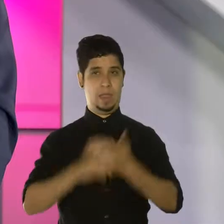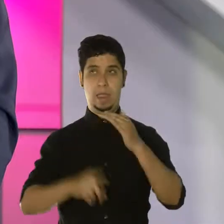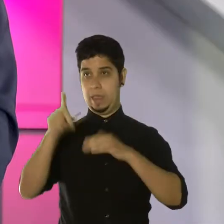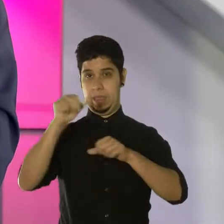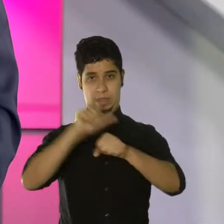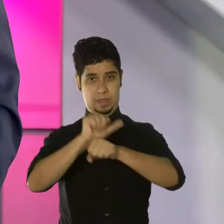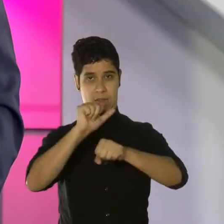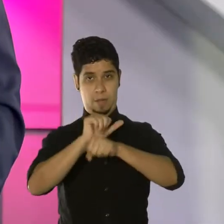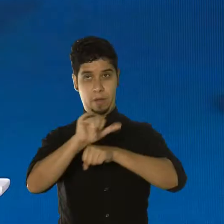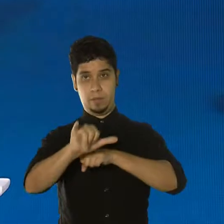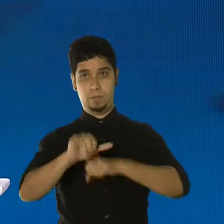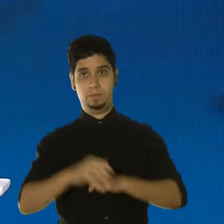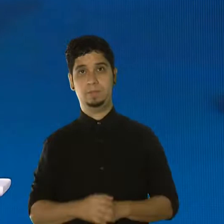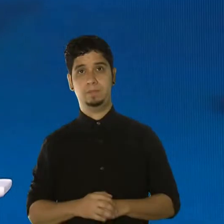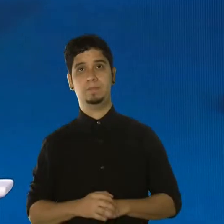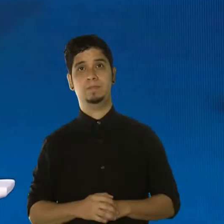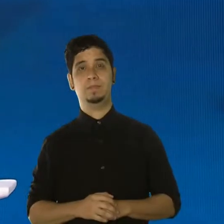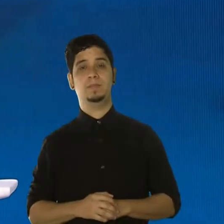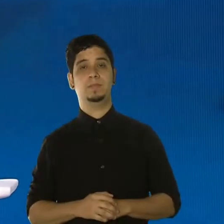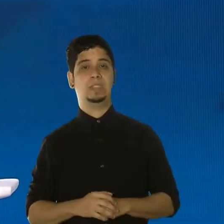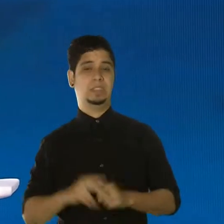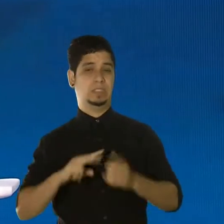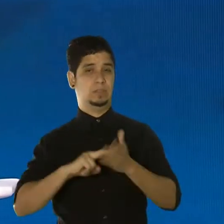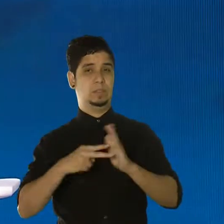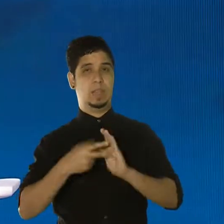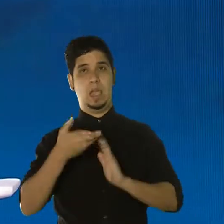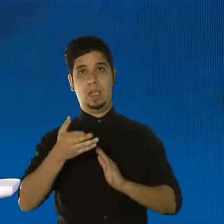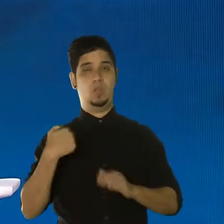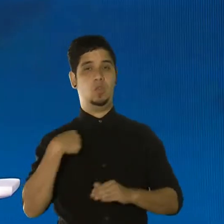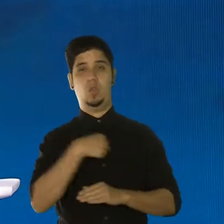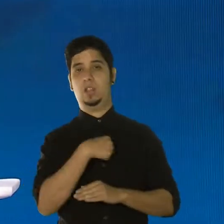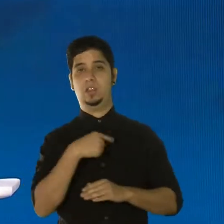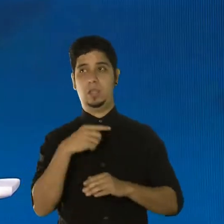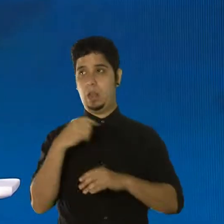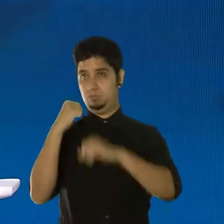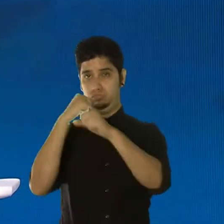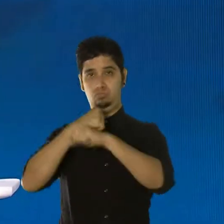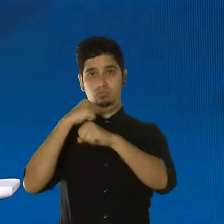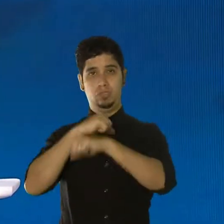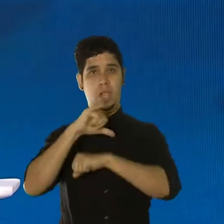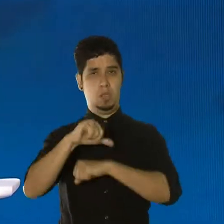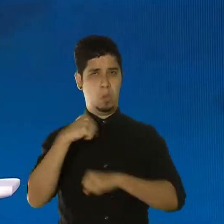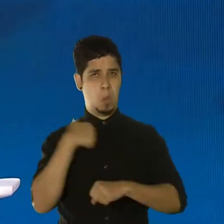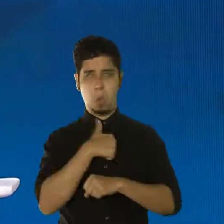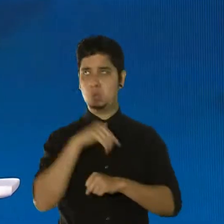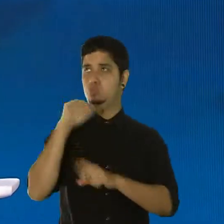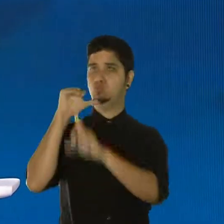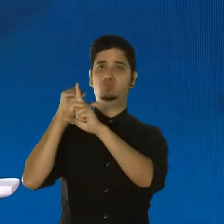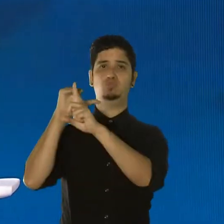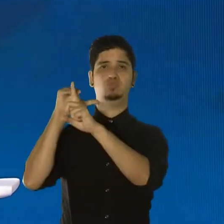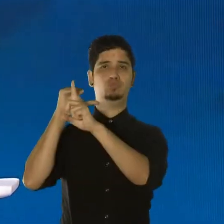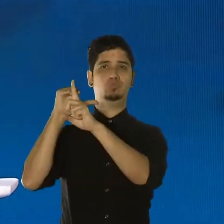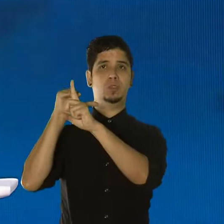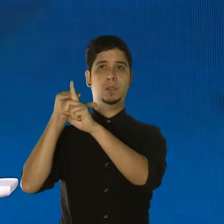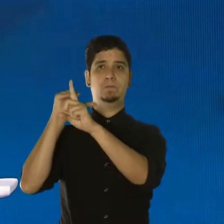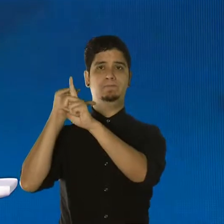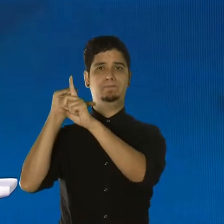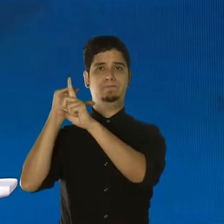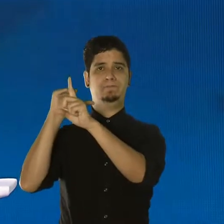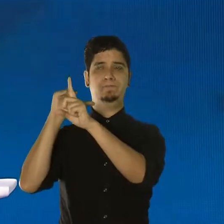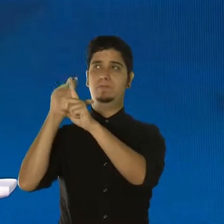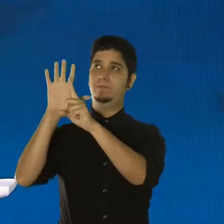manifestado sobre ese asunto? Ahí ha sido nuestra eterna lucha, porque le planteamos siempre